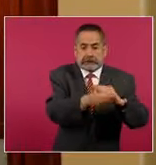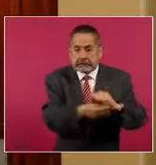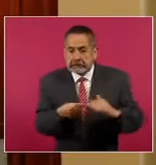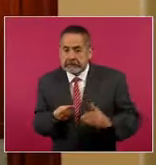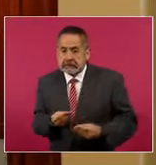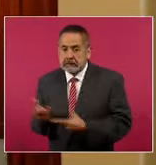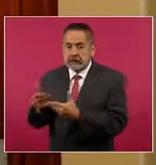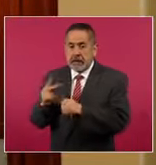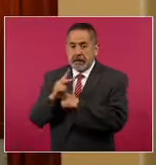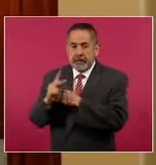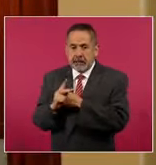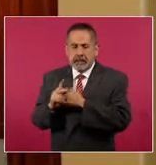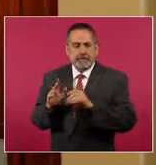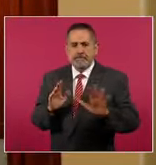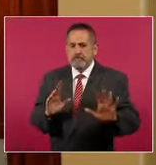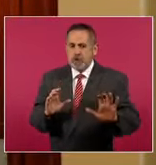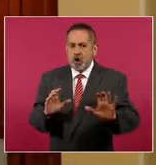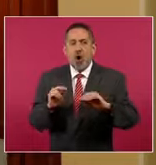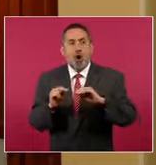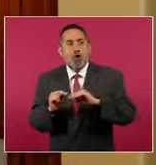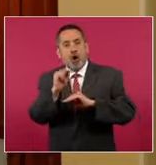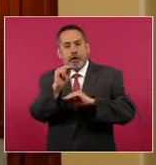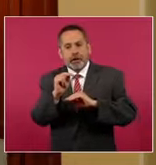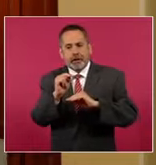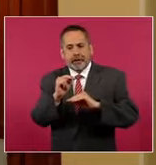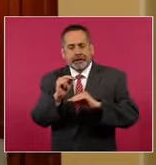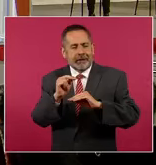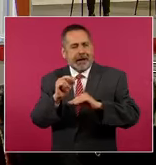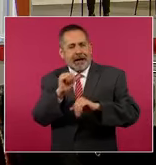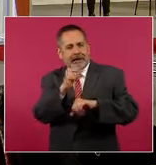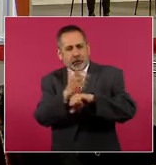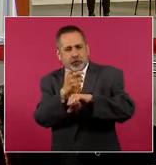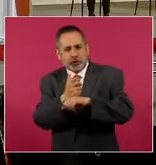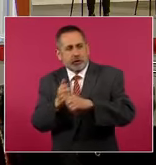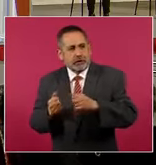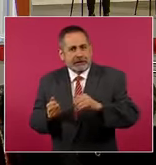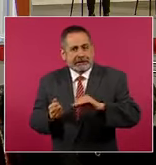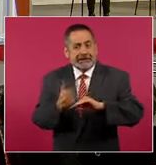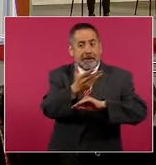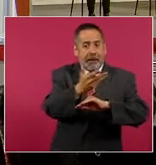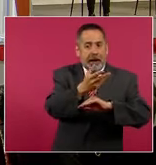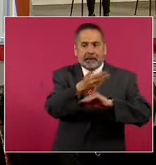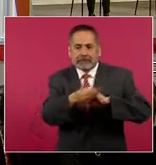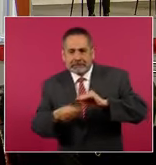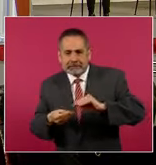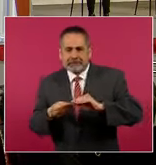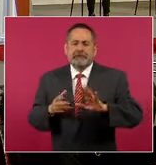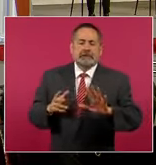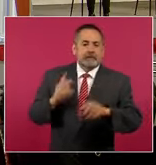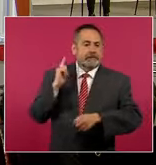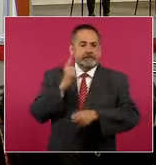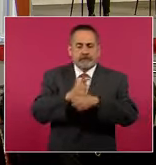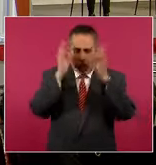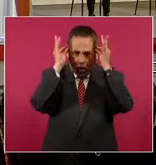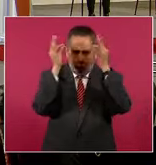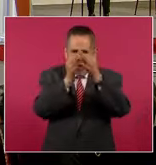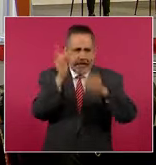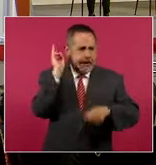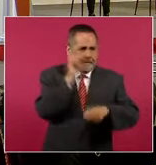drogas que vayan hacia el norte, armamento y dinero de norte a sur. Y bueno, empezamos con las aduanas, que son las